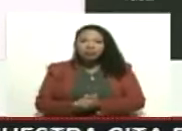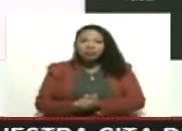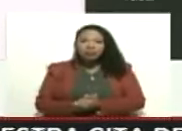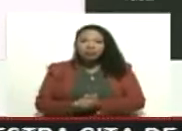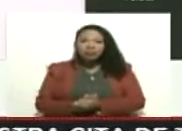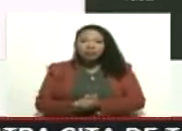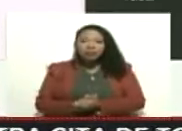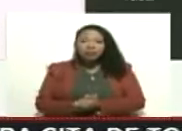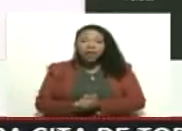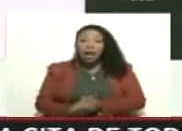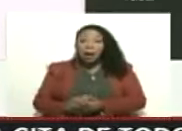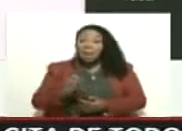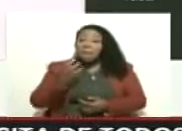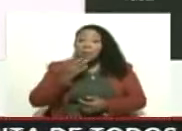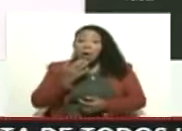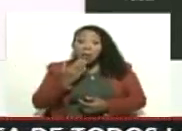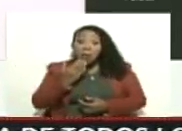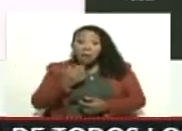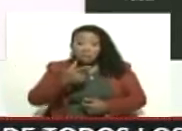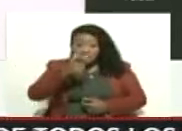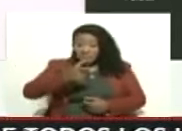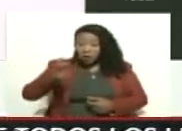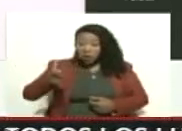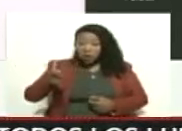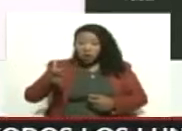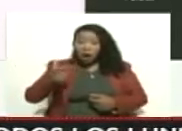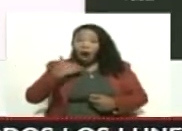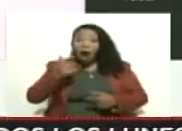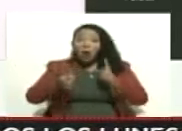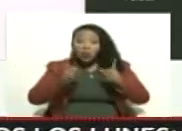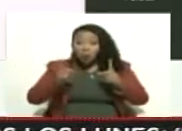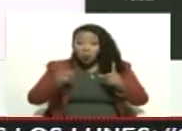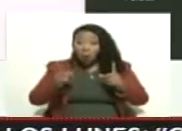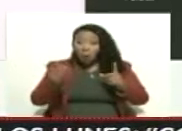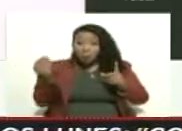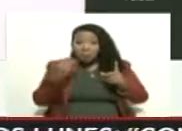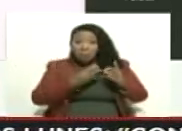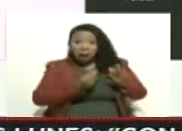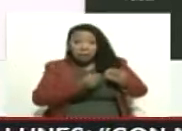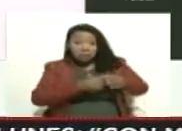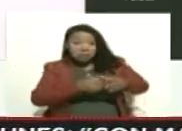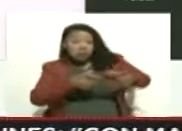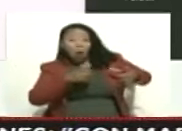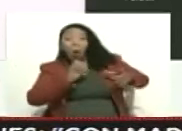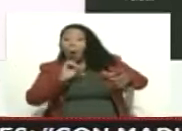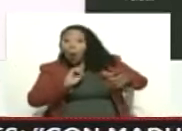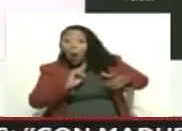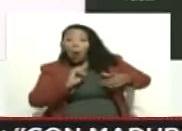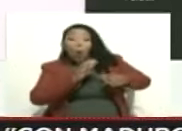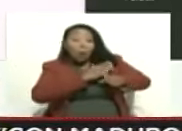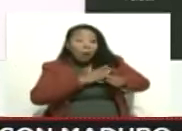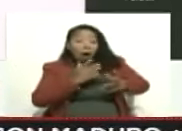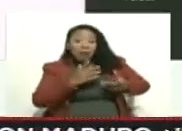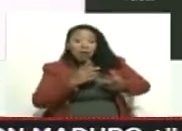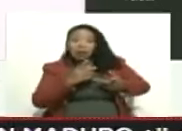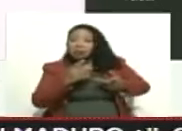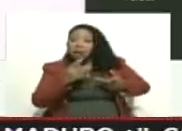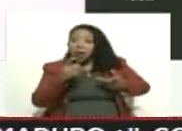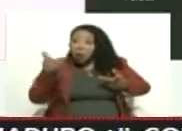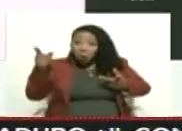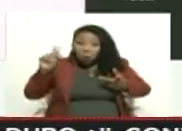tenga un poco más que sea capaz de compartir con el que tenga un poco menos invitarlo